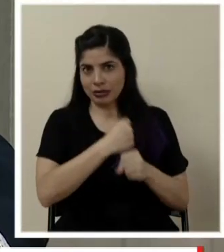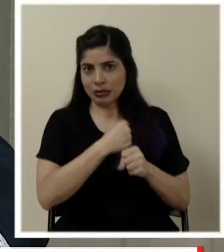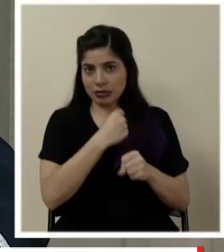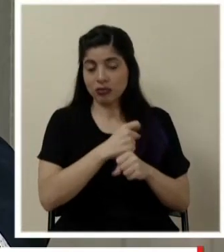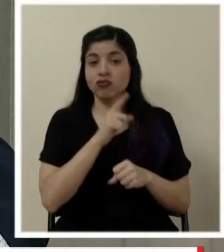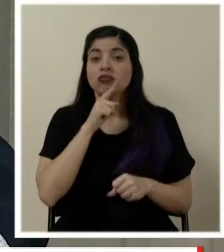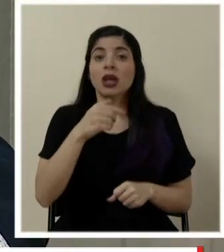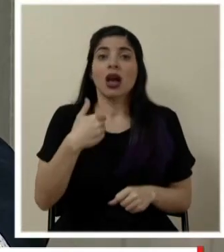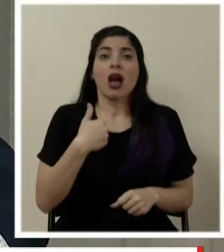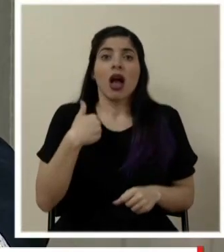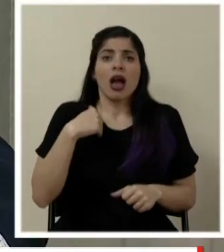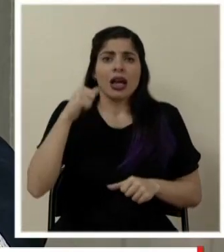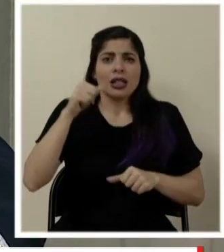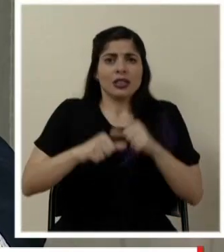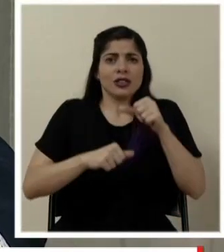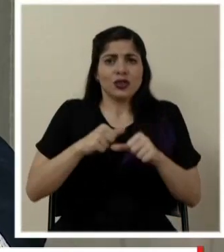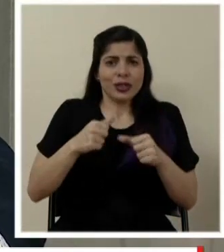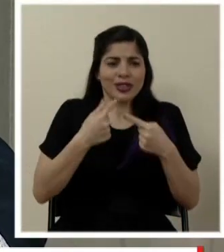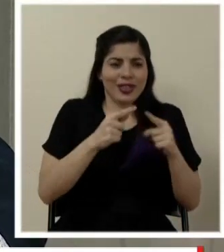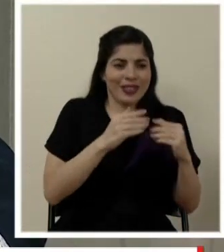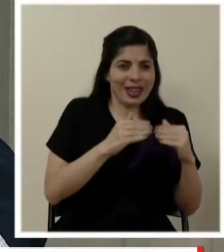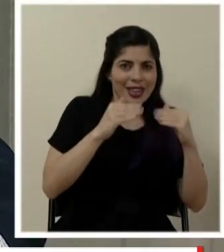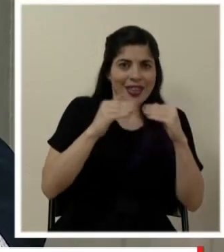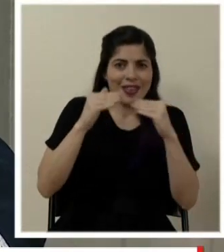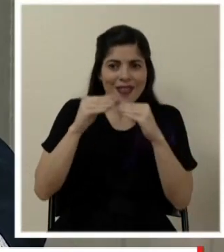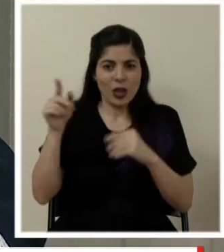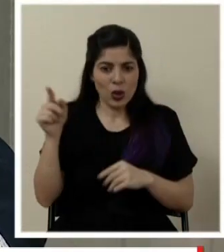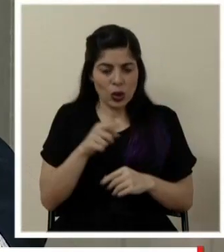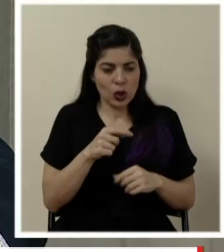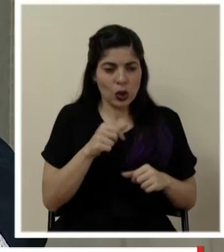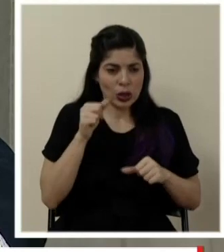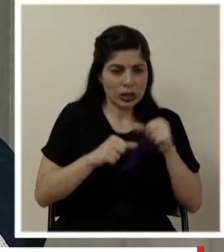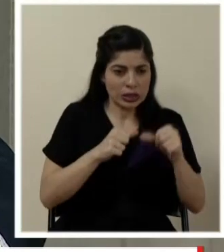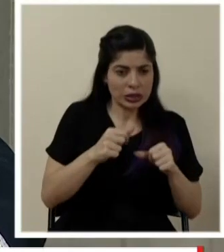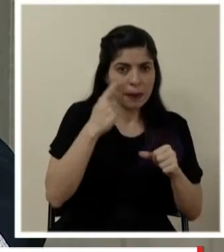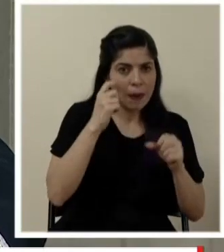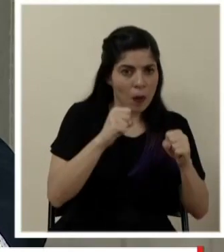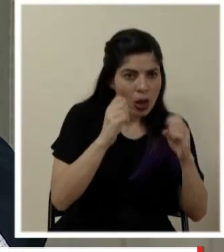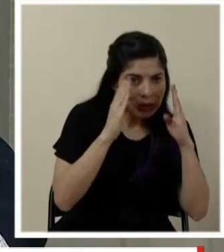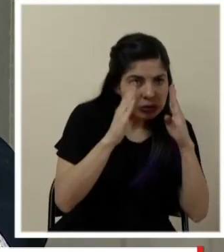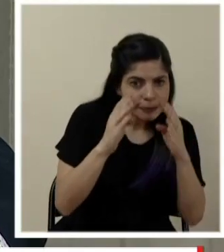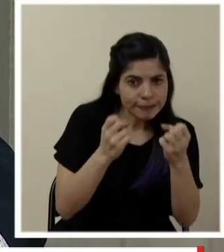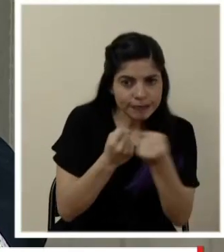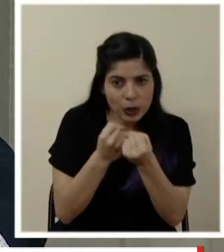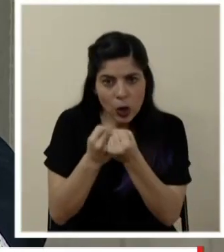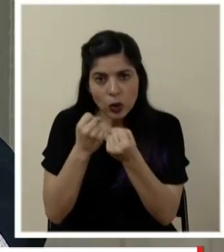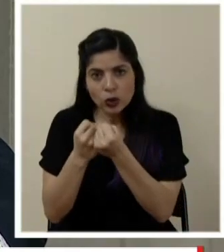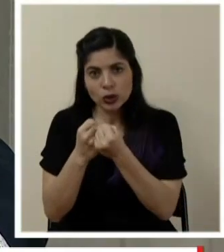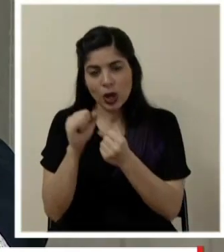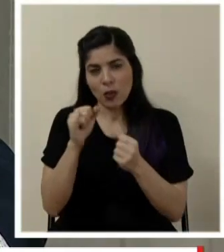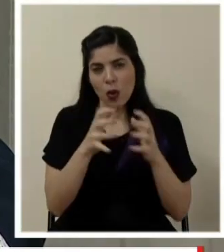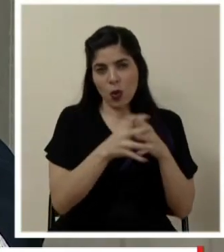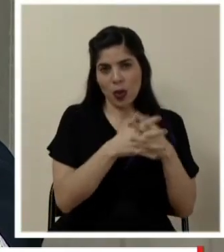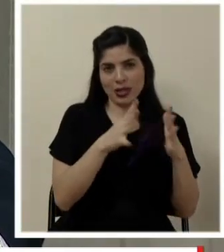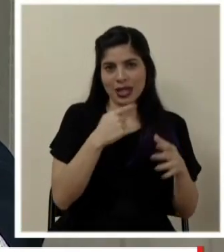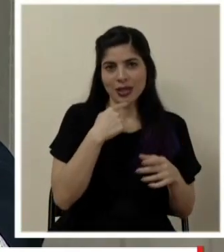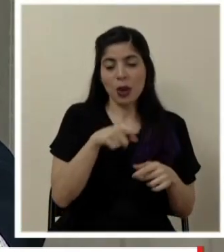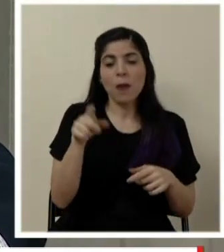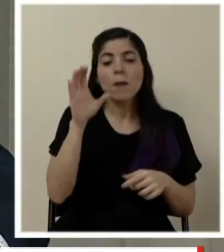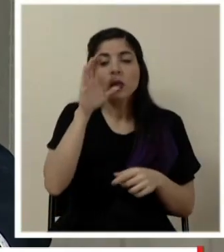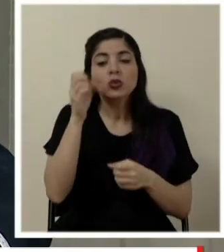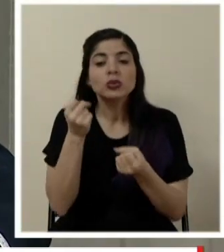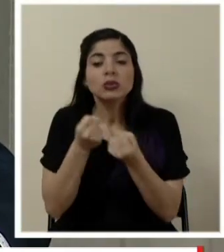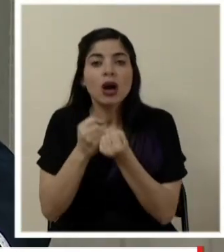tenemos un esfuerzo multinivel para poder dar esa asistencia en los niveles que ya mencionó don Juan Luis a las personas adultas mayores.